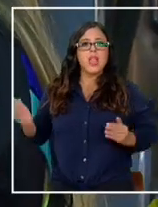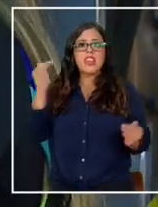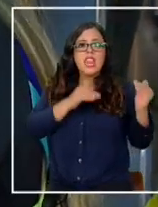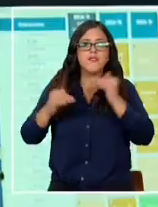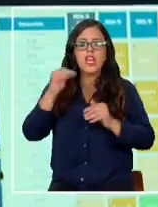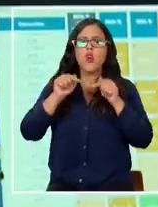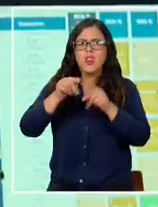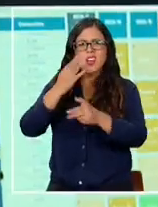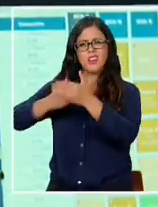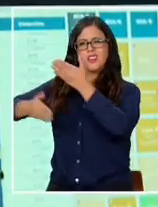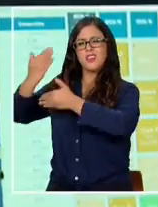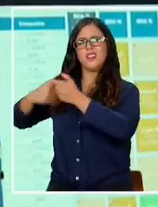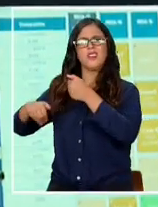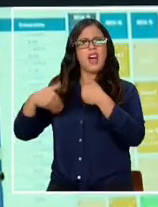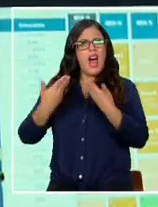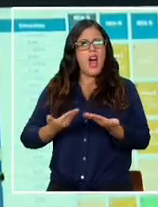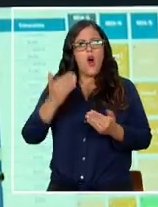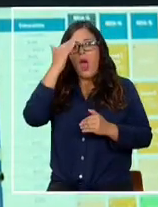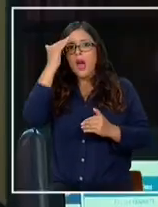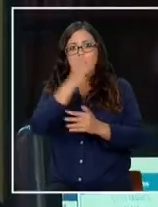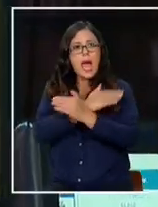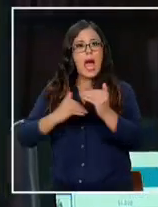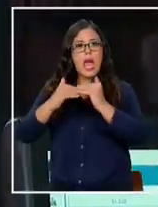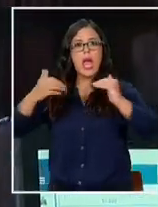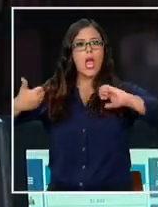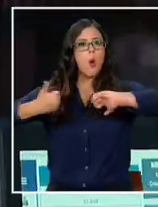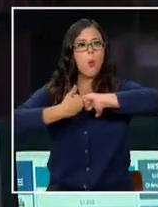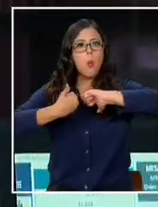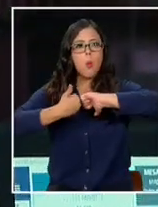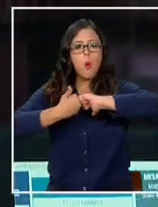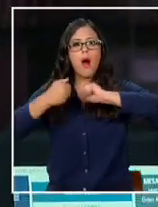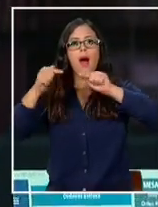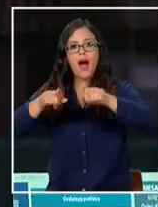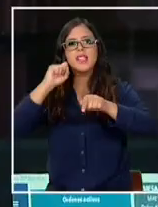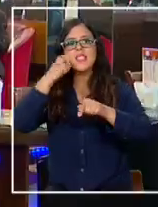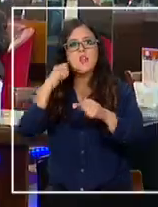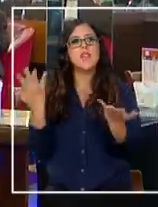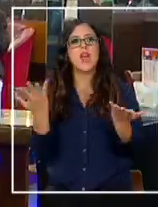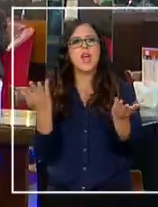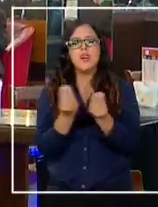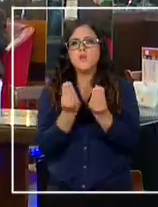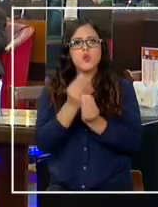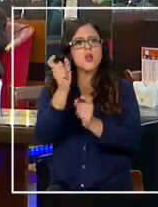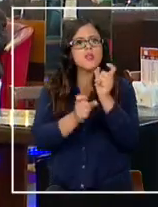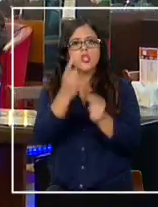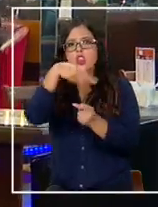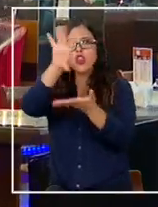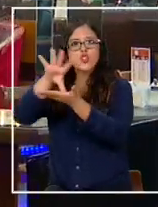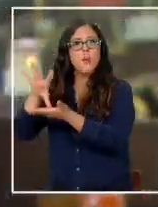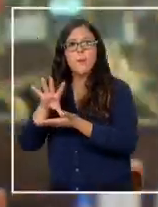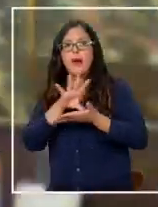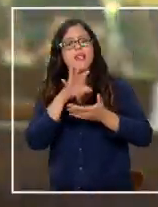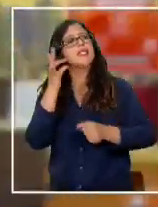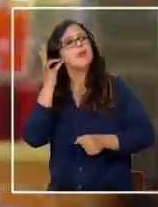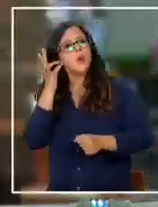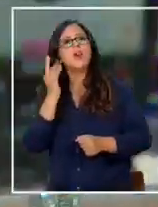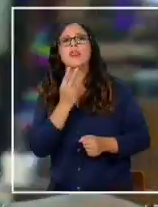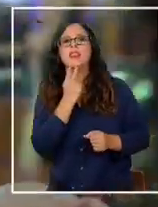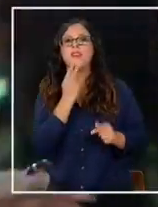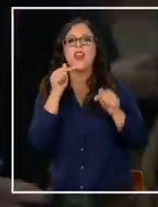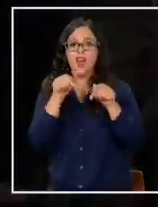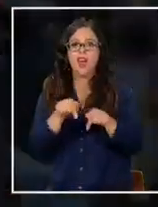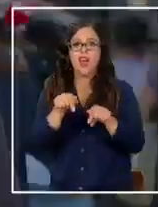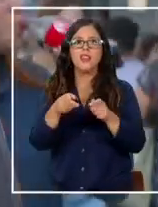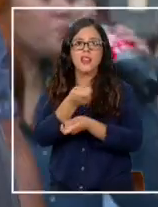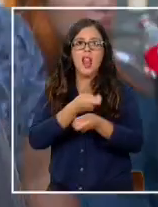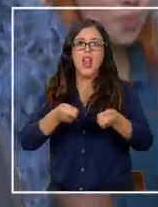un retroceso en días de igualdad de género, dice el periodista, que destaca la gran cantidad de mujeres migrantes que viven alrededor de este